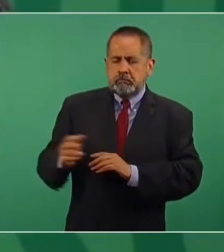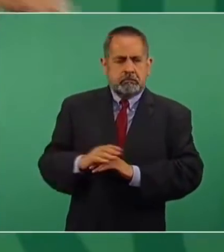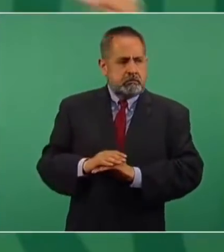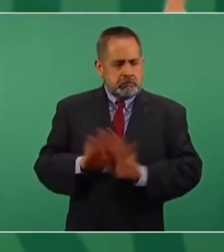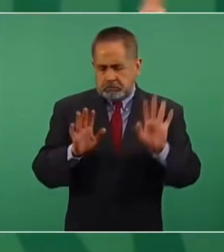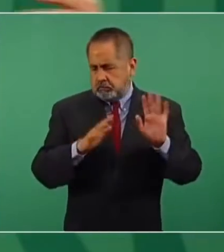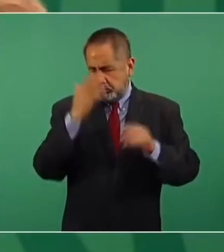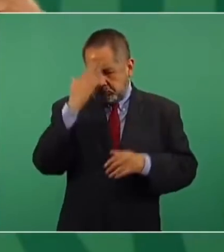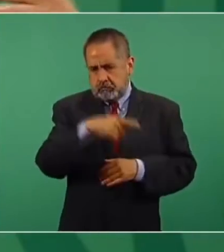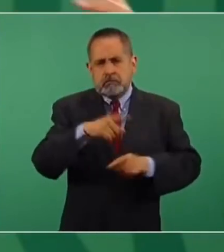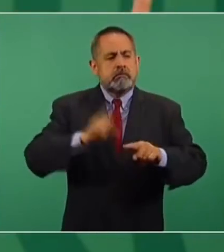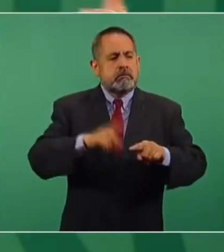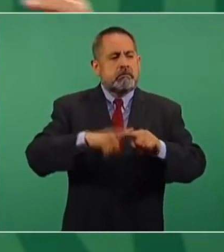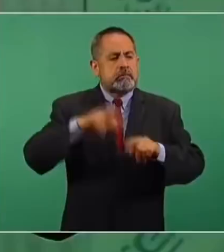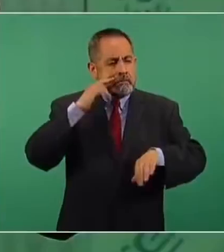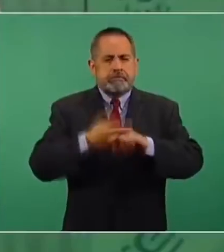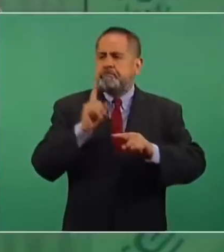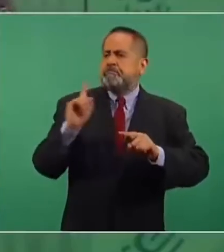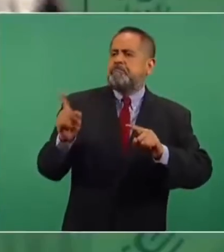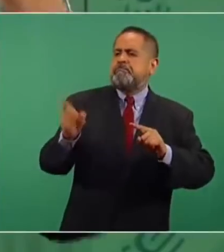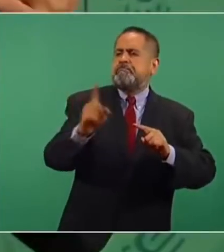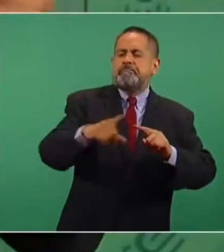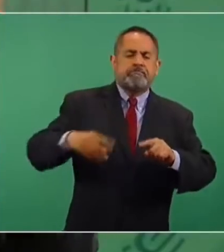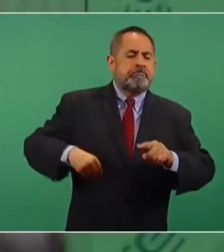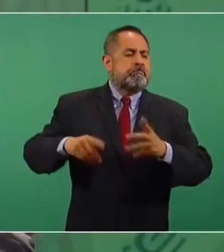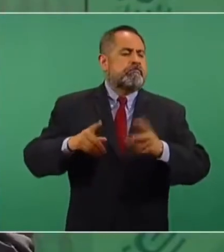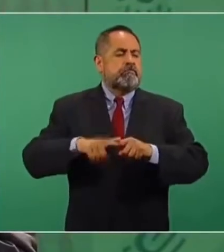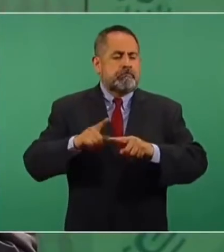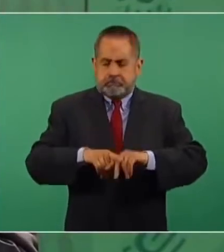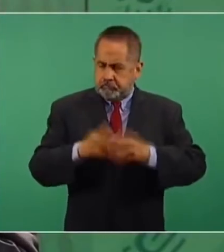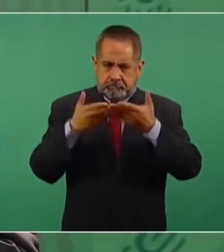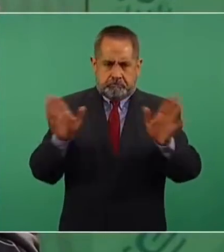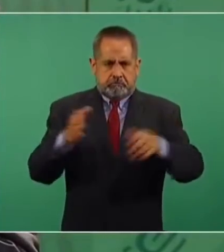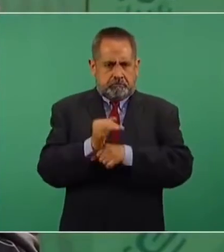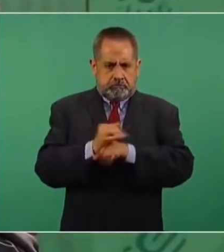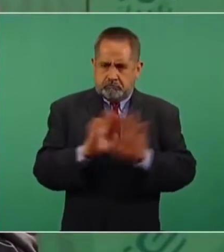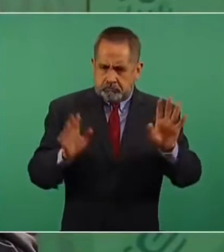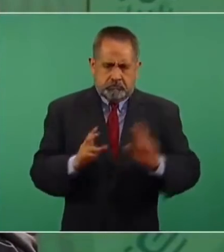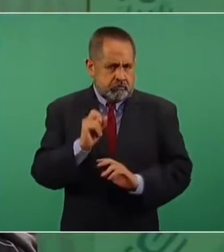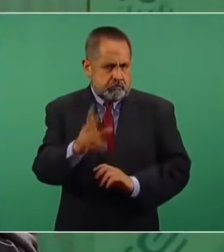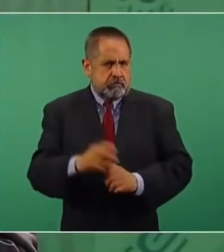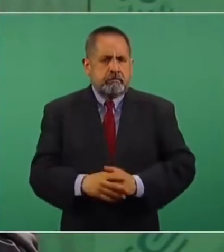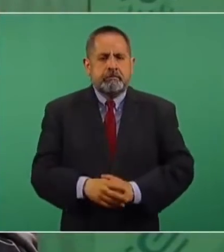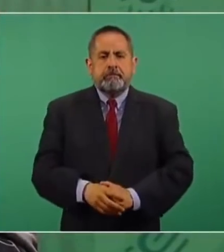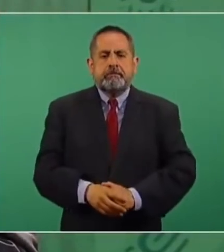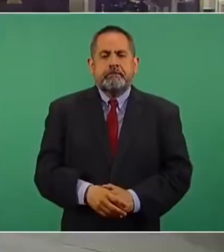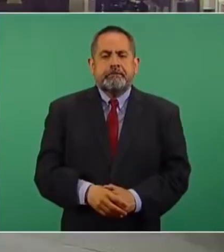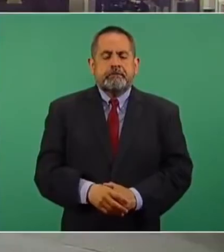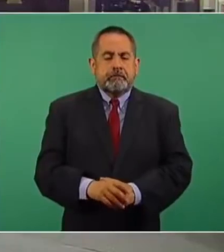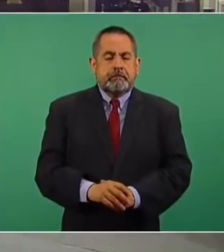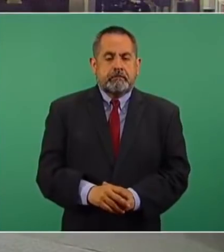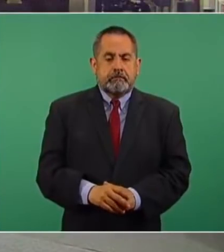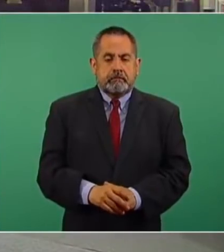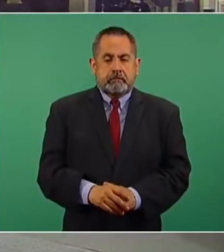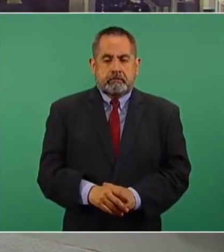y ya se sabe quiénes son los responsables y está abierta la investigación. En este caso, el dinero de la